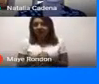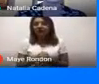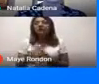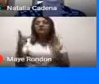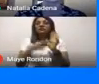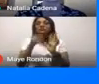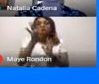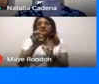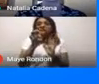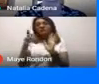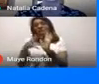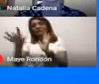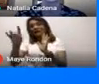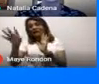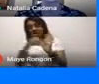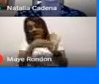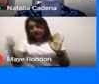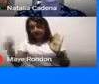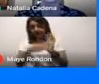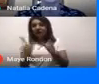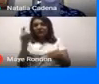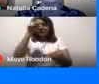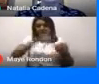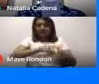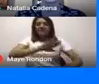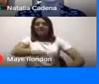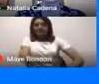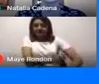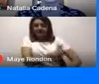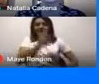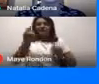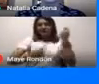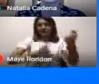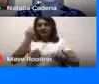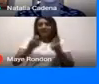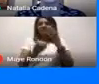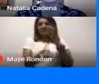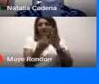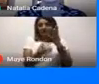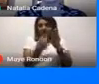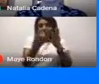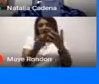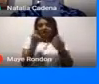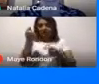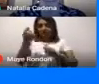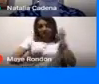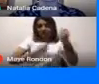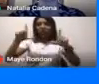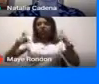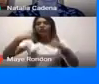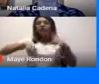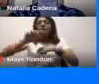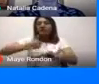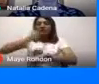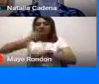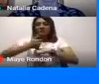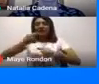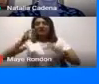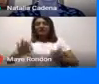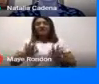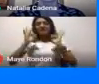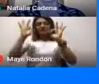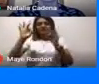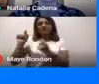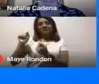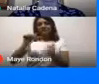al 2015, Beatriz estuvo vinculada al Ministerio de Comercio, Industria y Turismo en la Dirección de Calidad y Desarrollo Sostenible